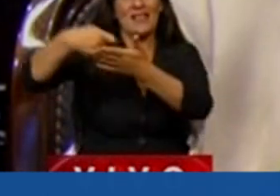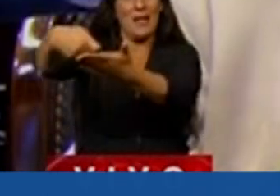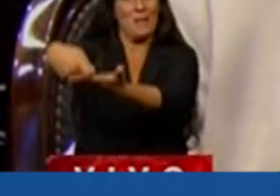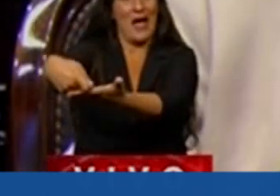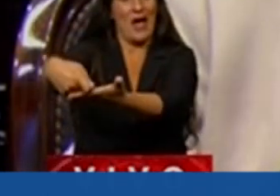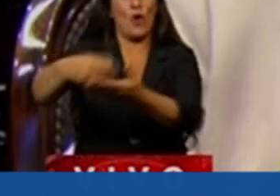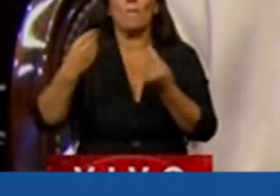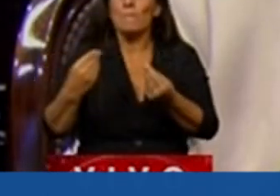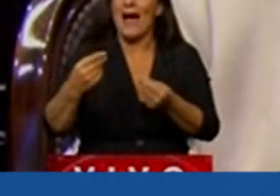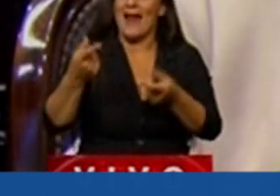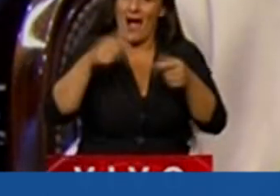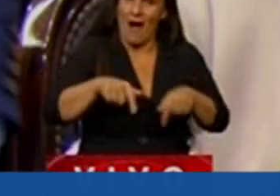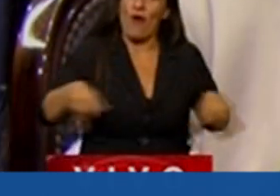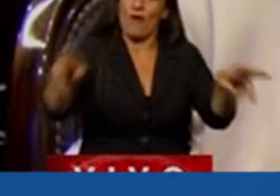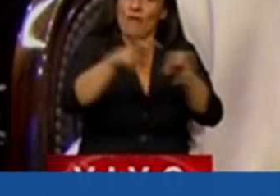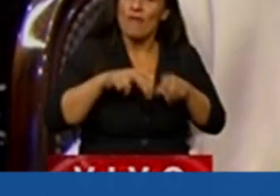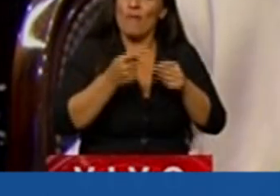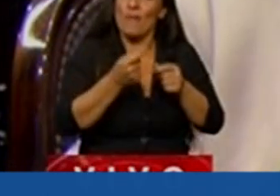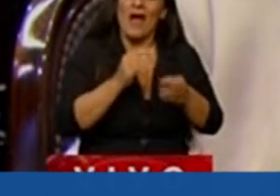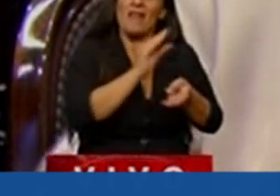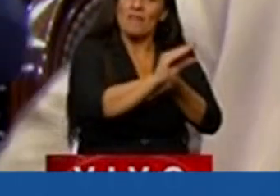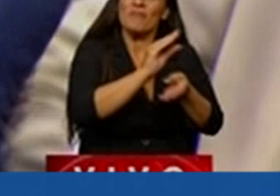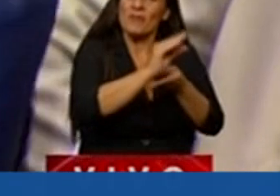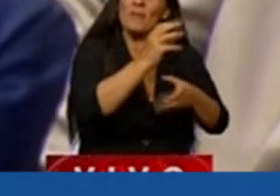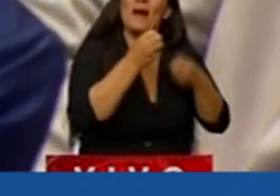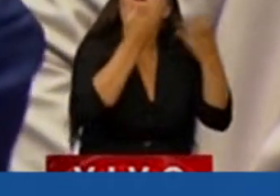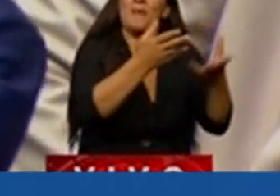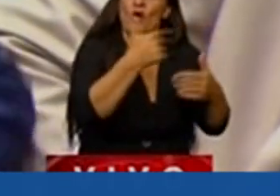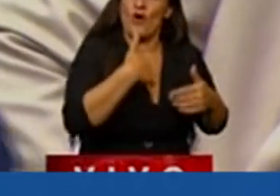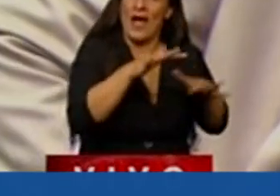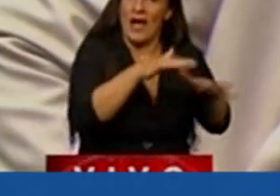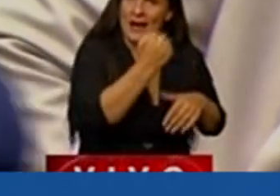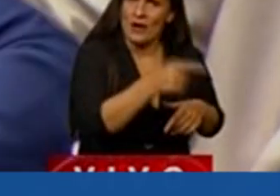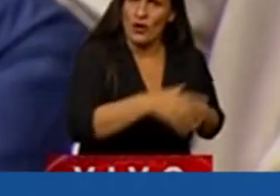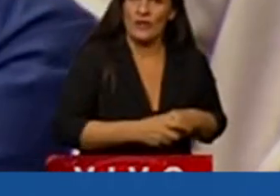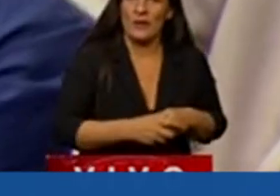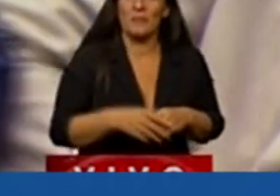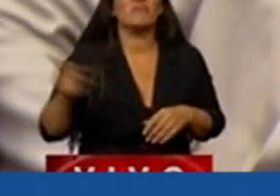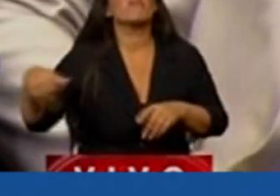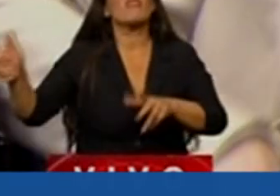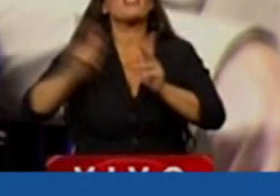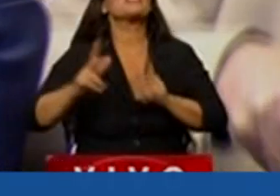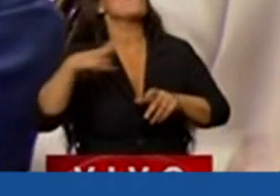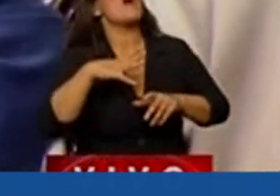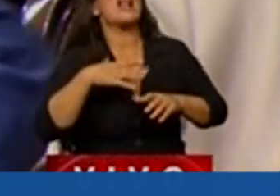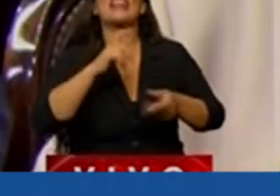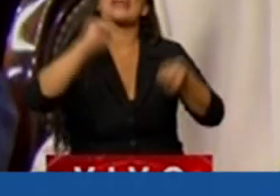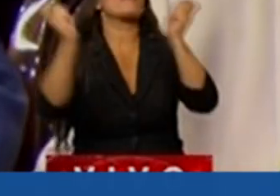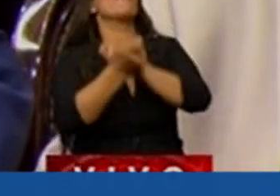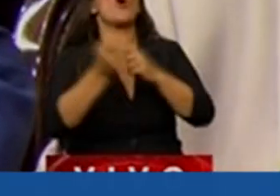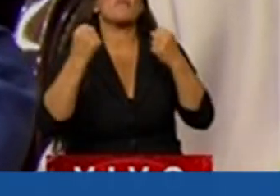los argentinos puedan ir en esta dirección. Nos hablan de reformas estructurales, faltan reformas estructurales. ¿Qué es lo que